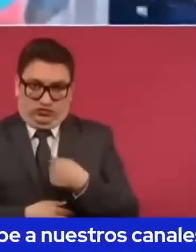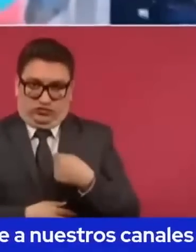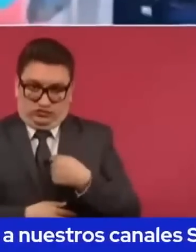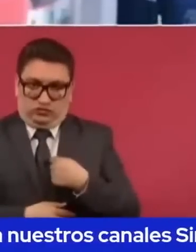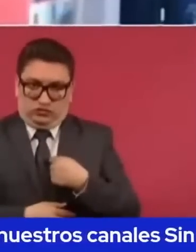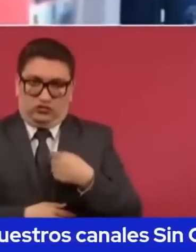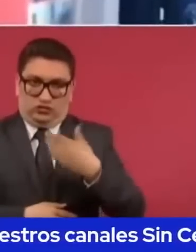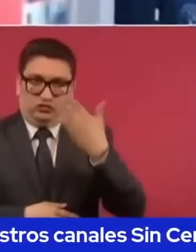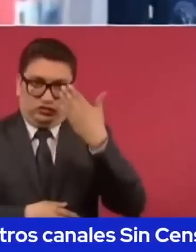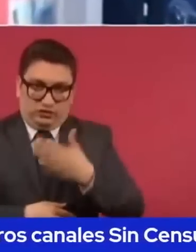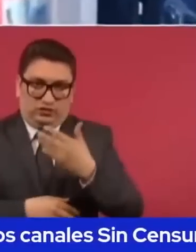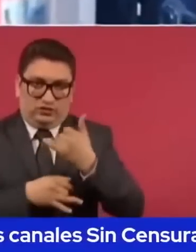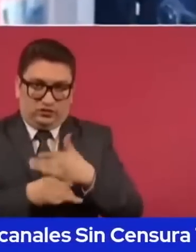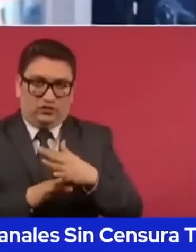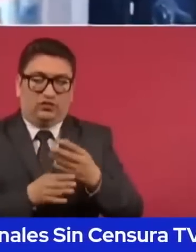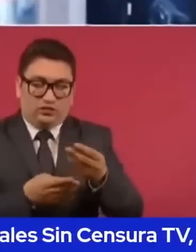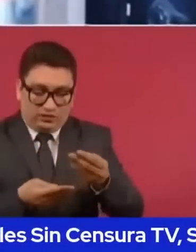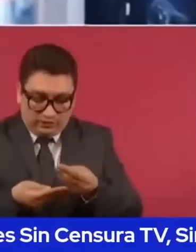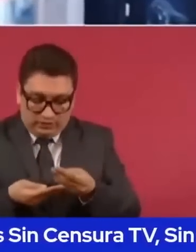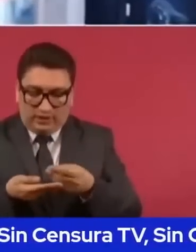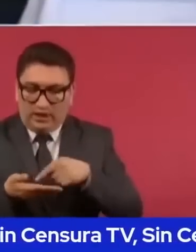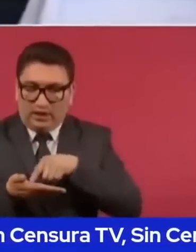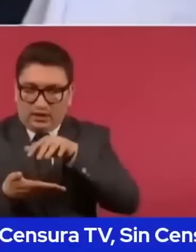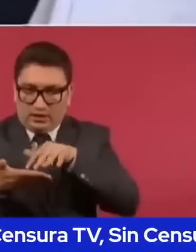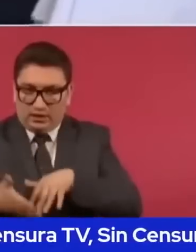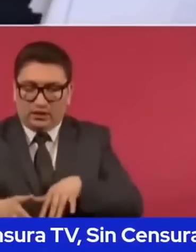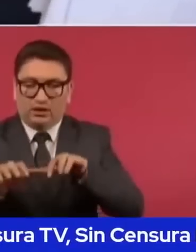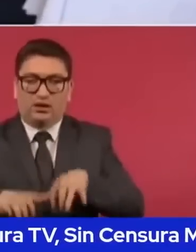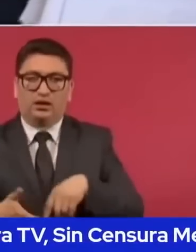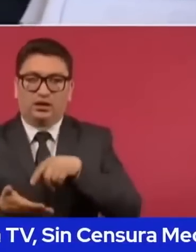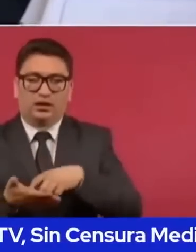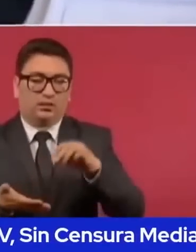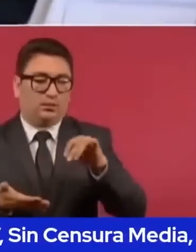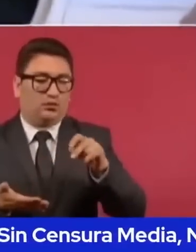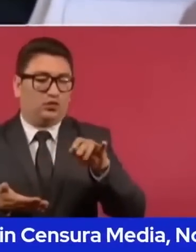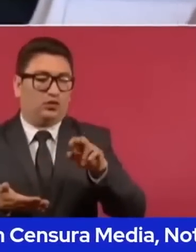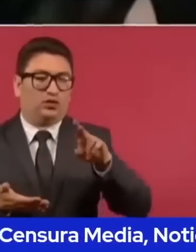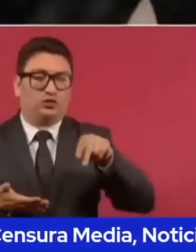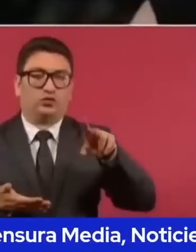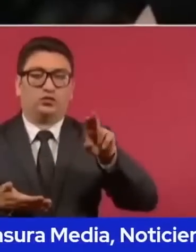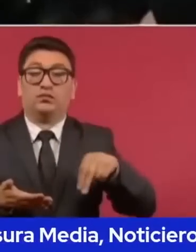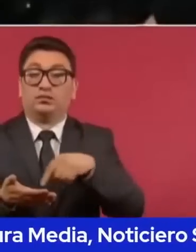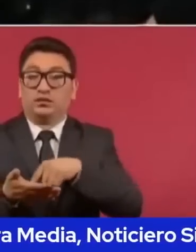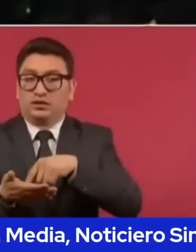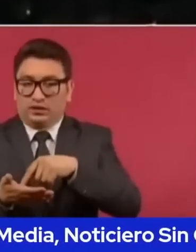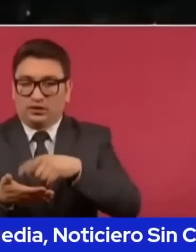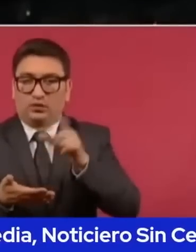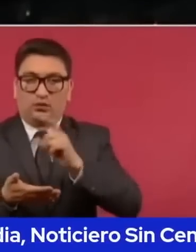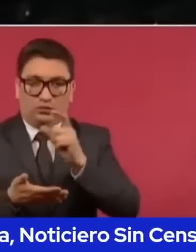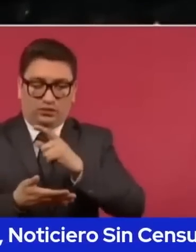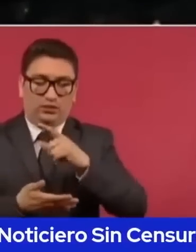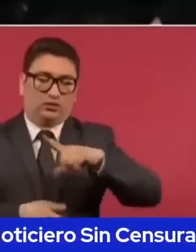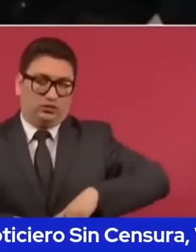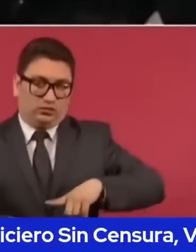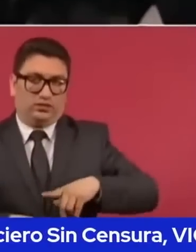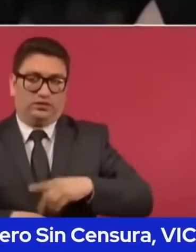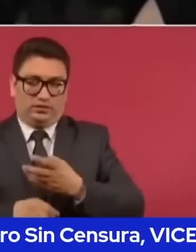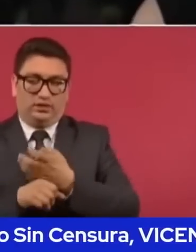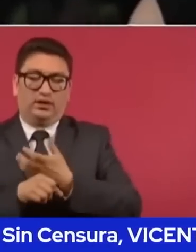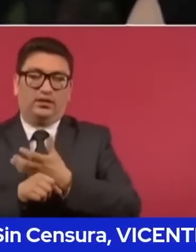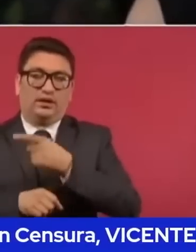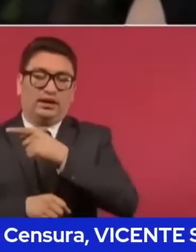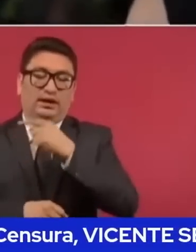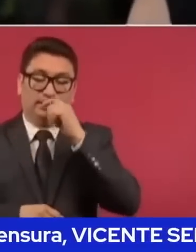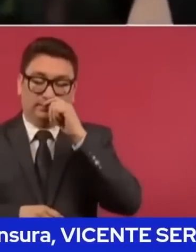el recipiente de esos memorándum en un tiempo en el Departamento de Estado, cuando estaba